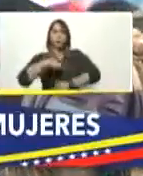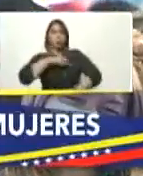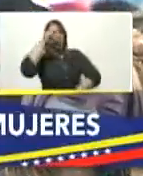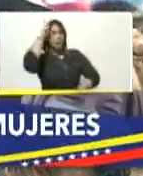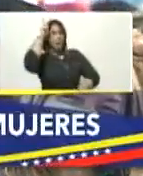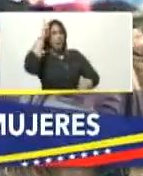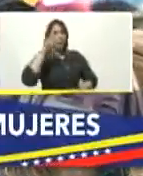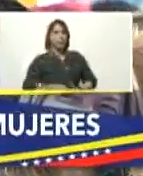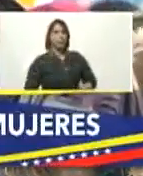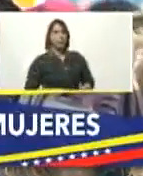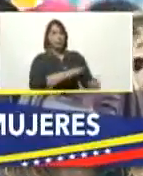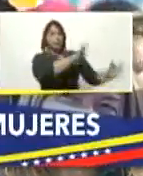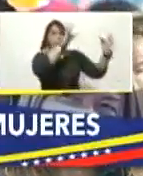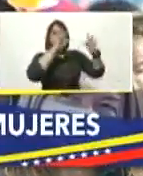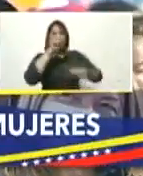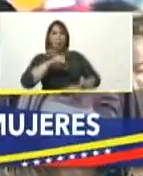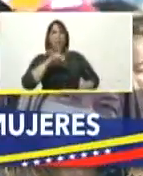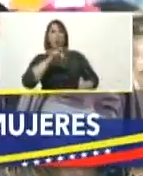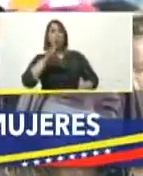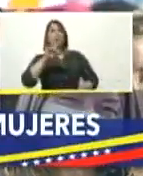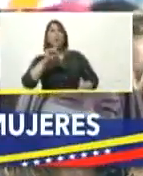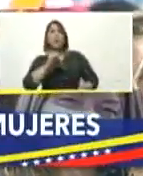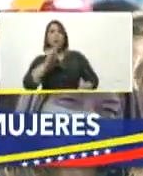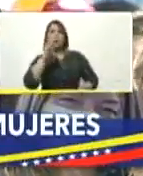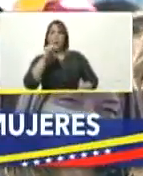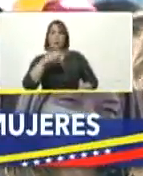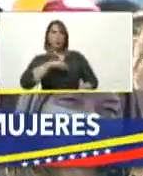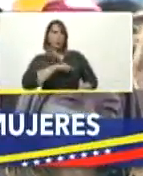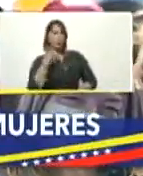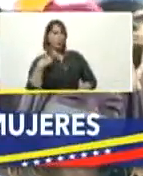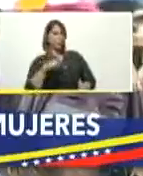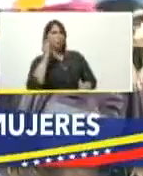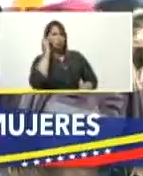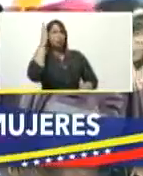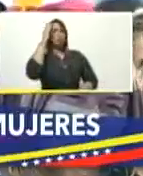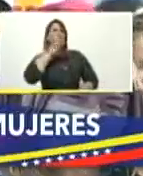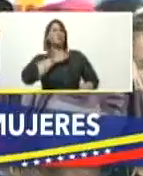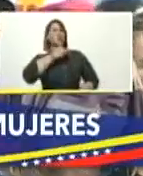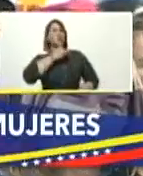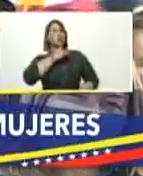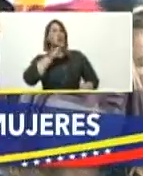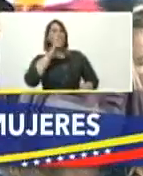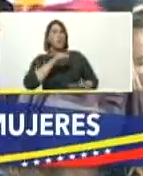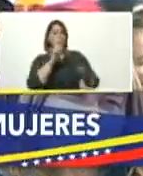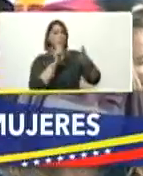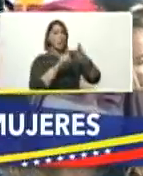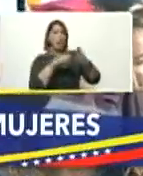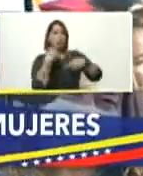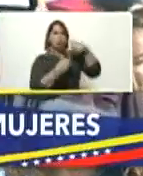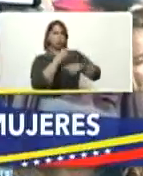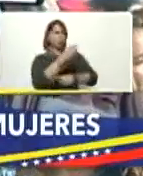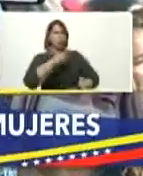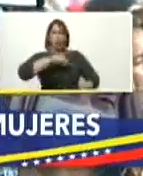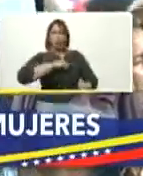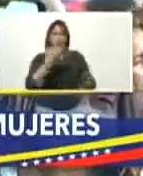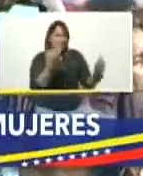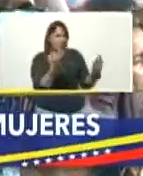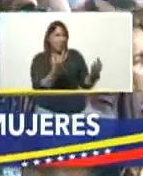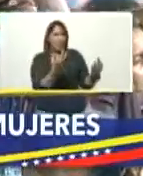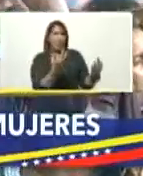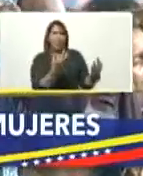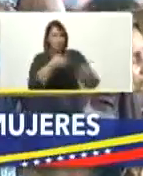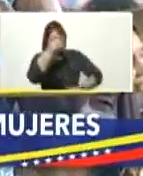indígenas, las heredamos de Luisa Cáceres, y entonces también tenemos la capacidad de resistir y de revolucionar porque estamos con